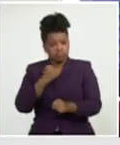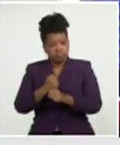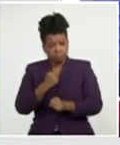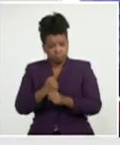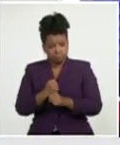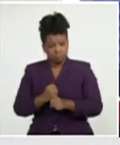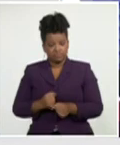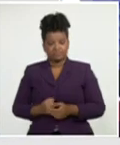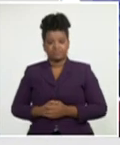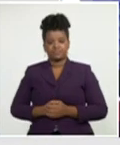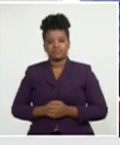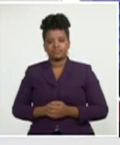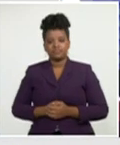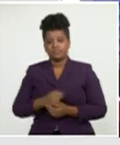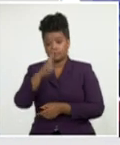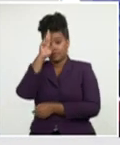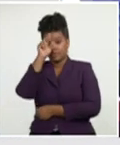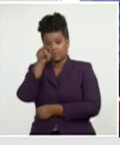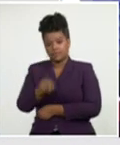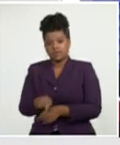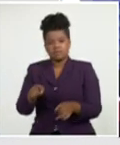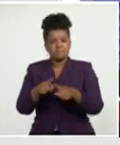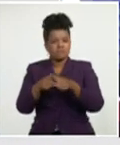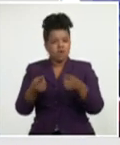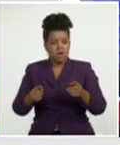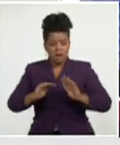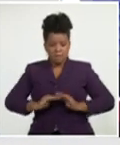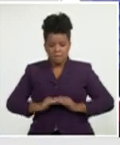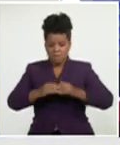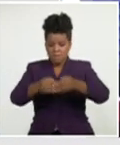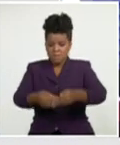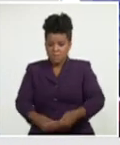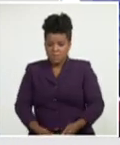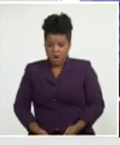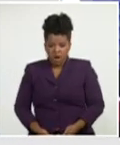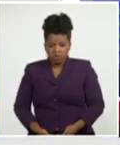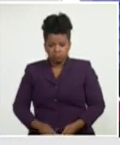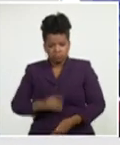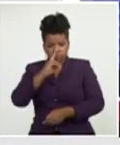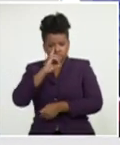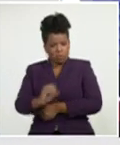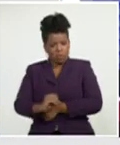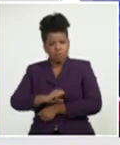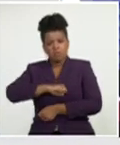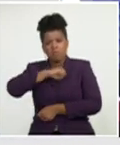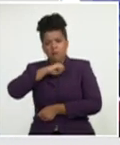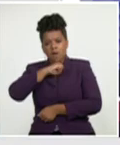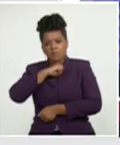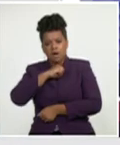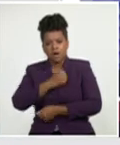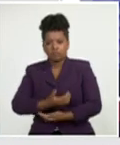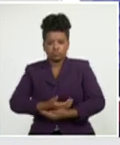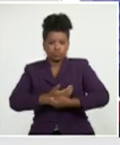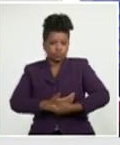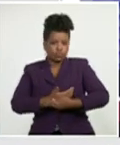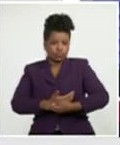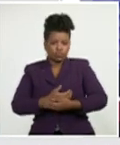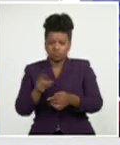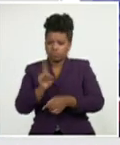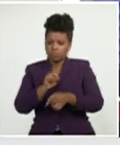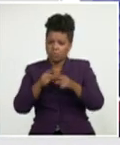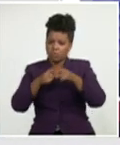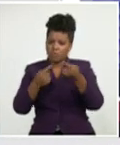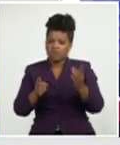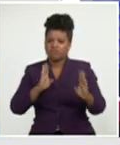Doctora, ¿por qué no se incluyen las embarazadas y las madres que están lactando en los ensayos clínicos fase 3 de